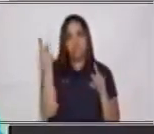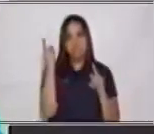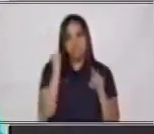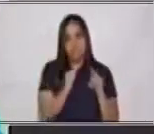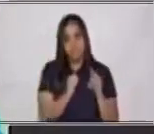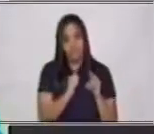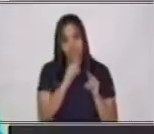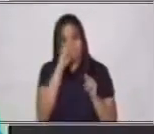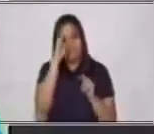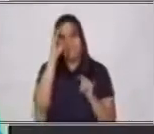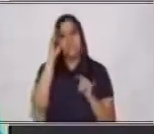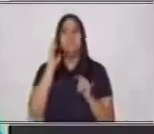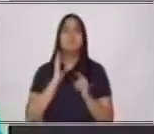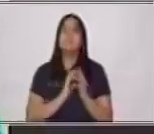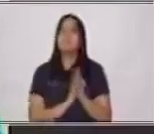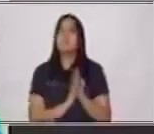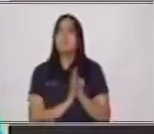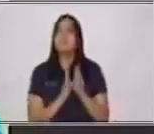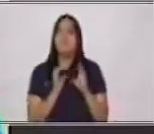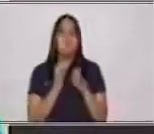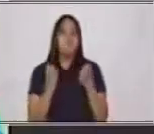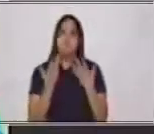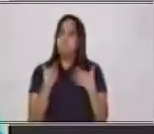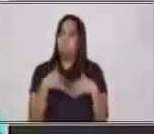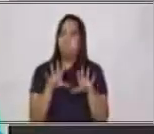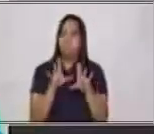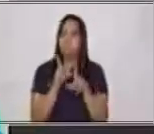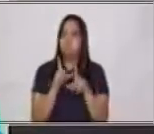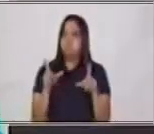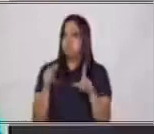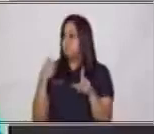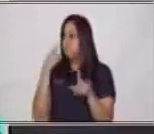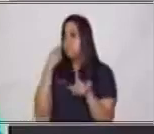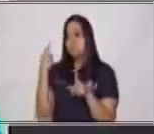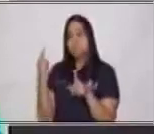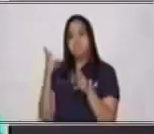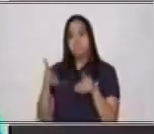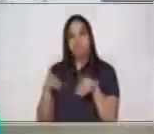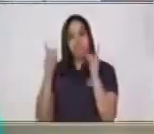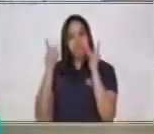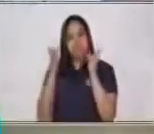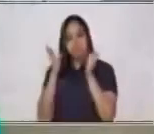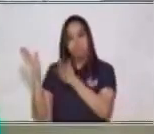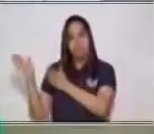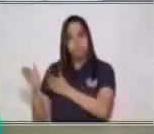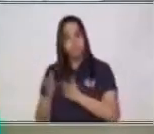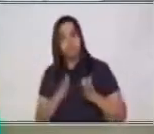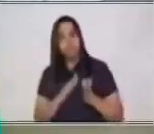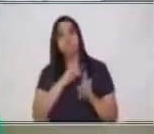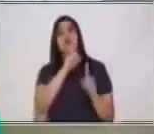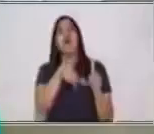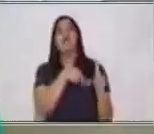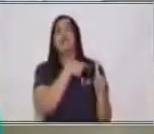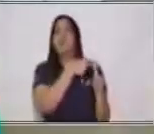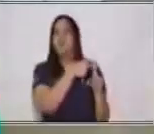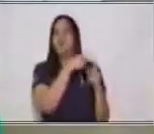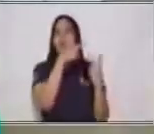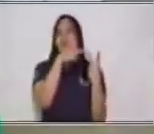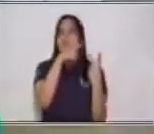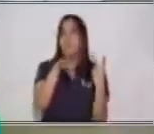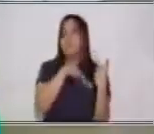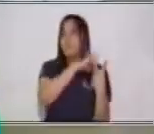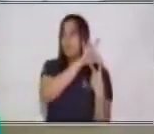segunda raíz. Y entonces así es como hemos desarrollado suma de cubos.